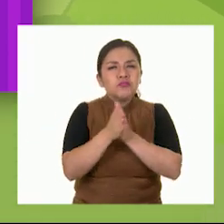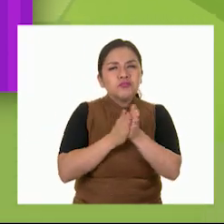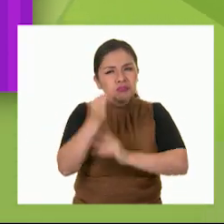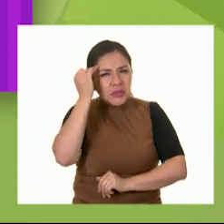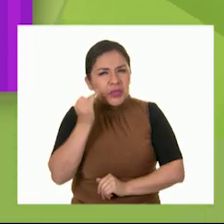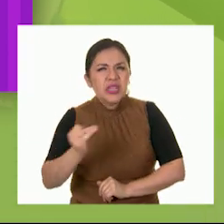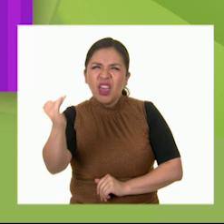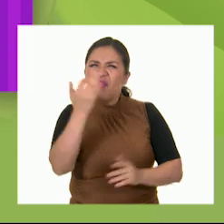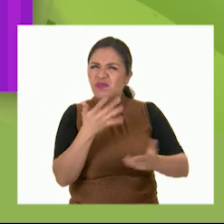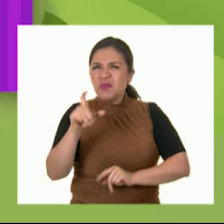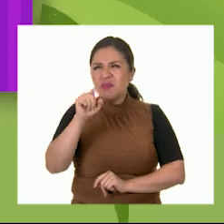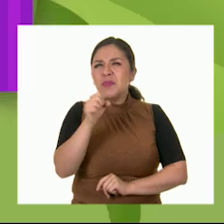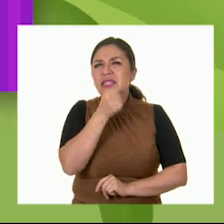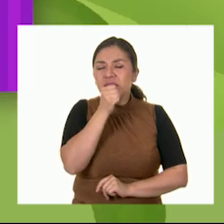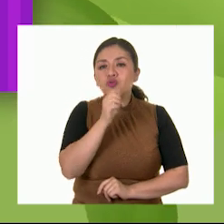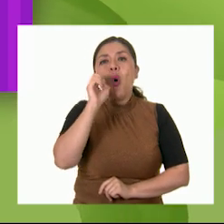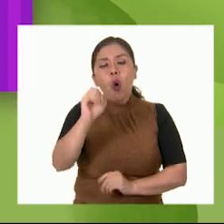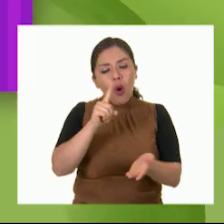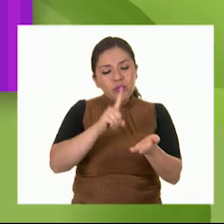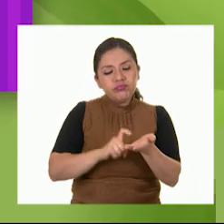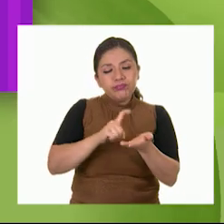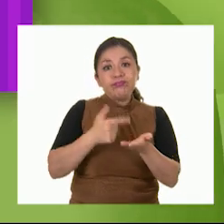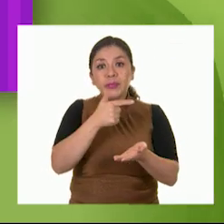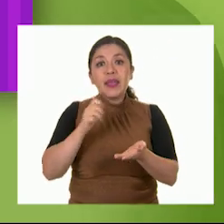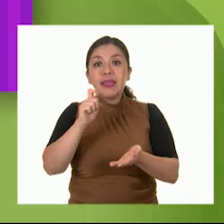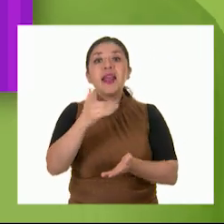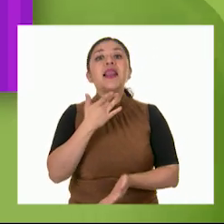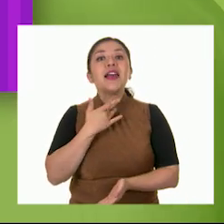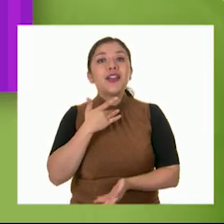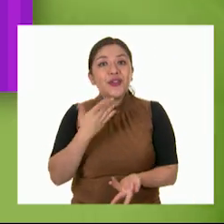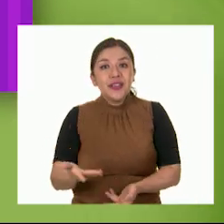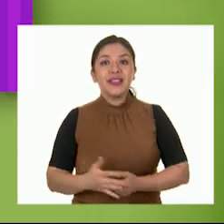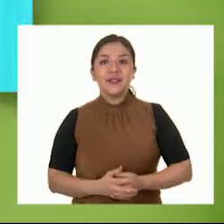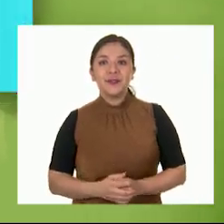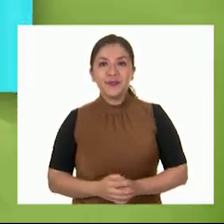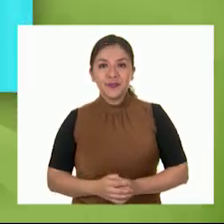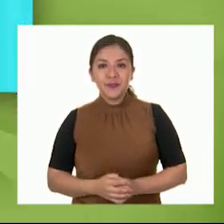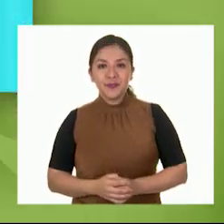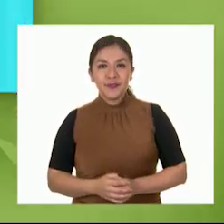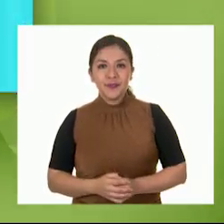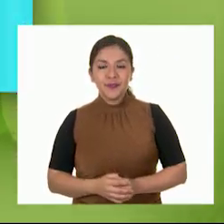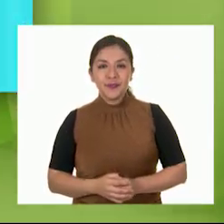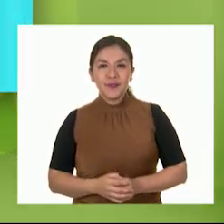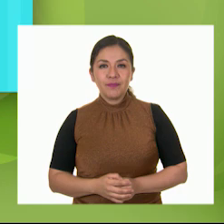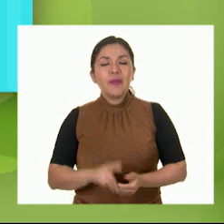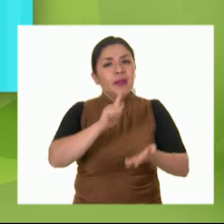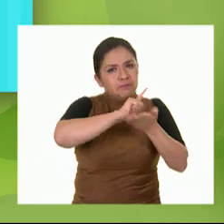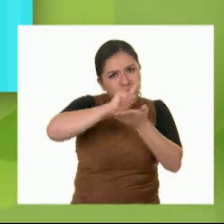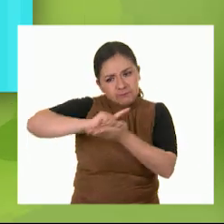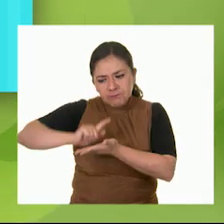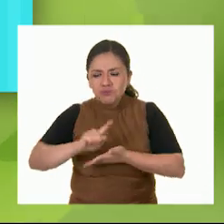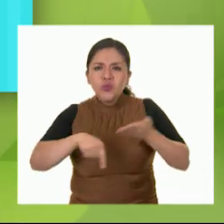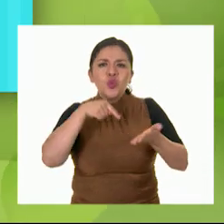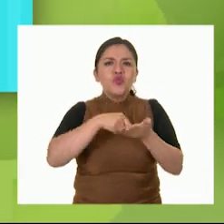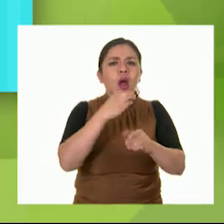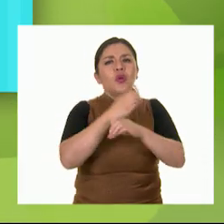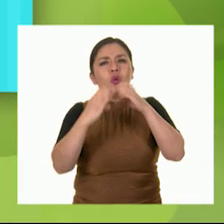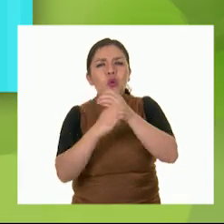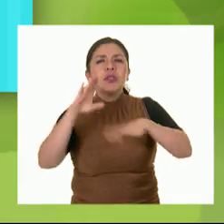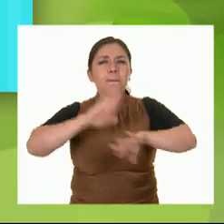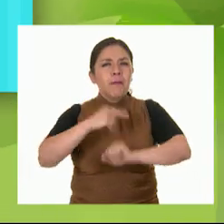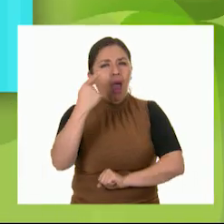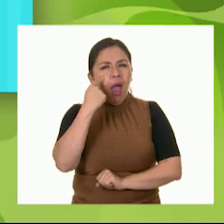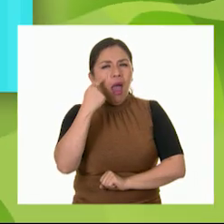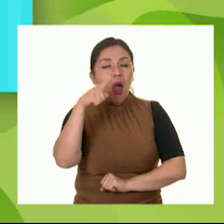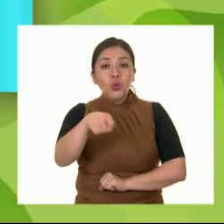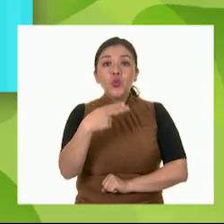durante 20 segundos o aplica desinfectante a base de agua y alcohol. Desinfecta las superficies de los objetos que